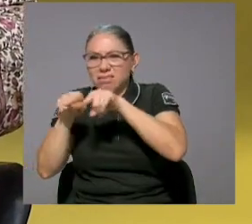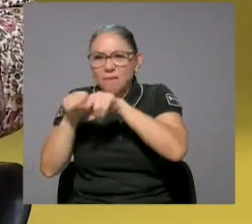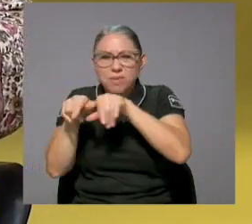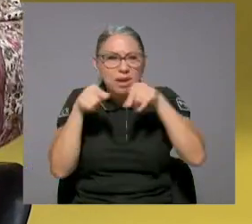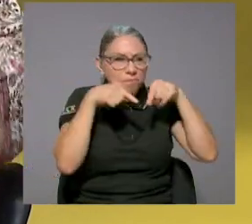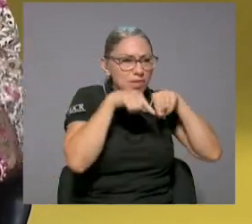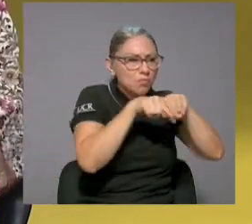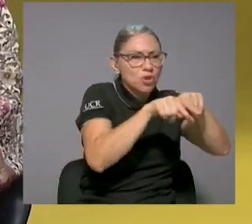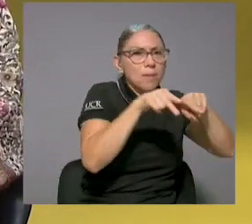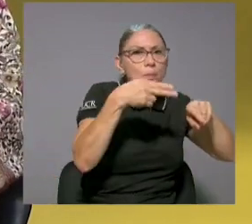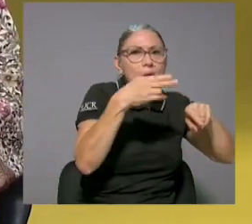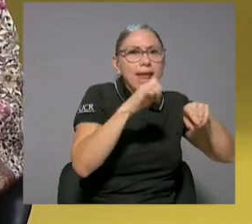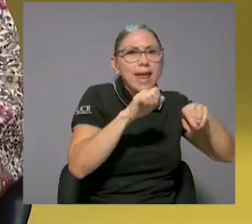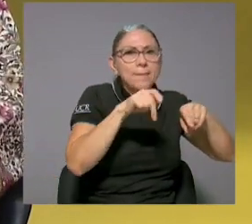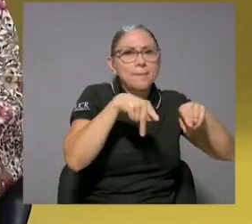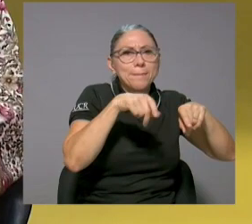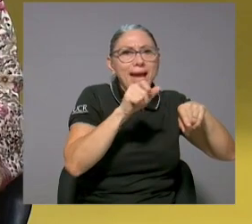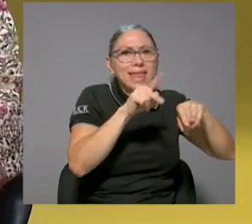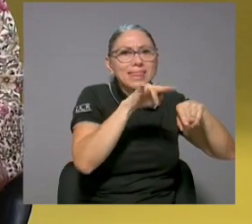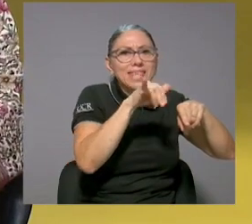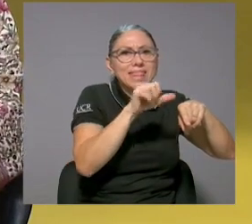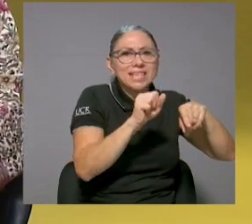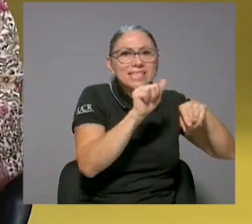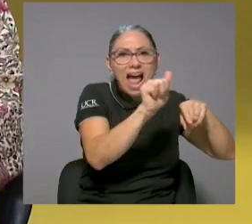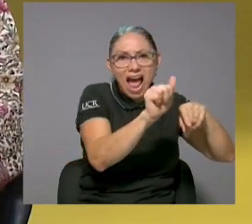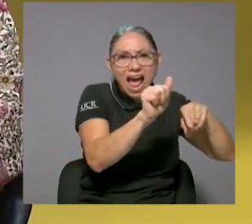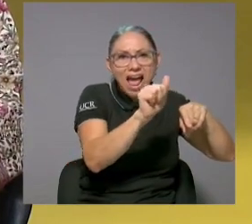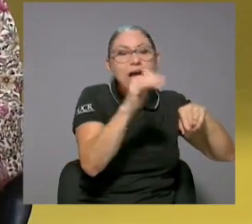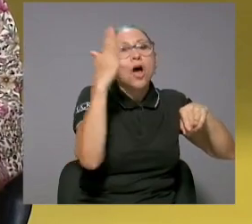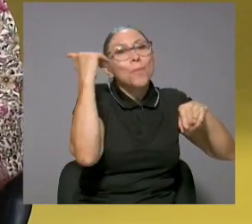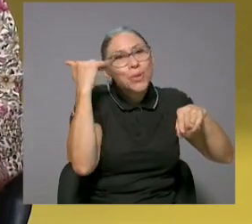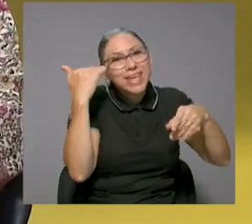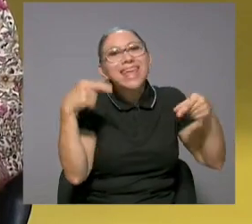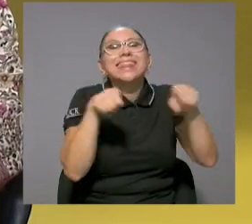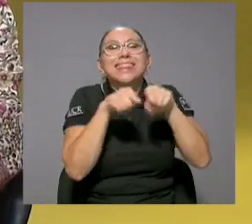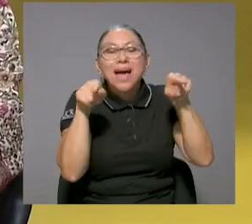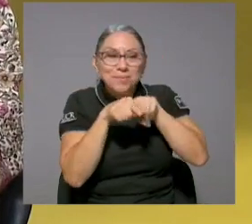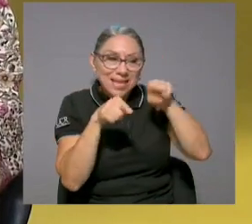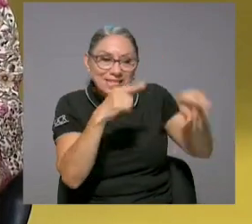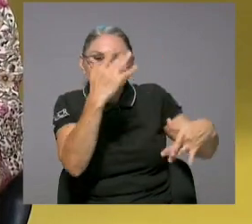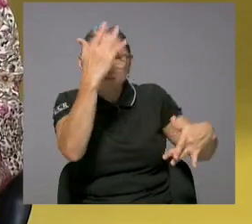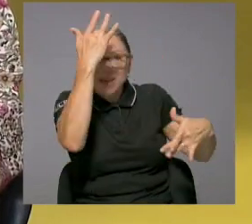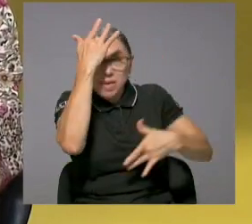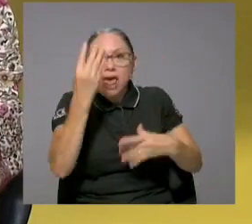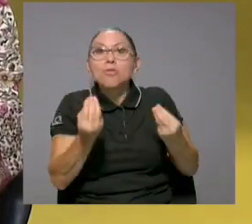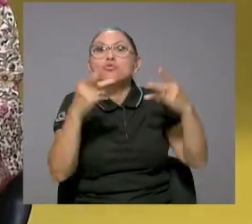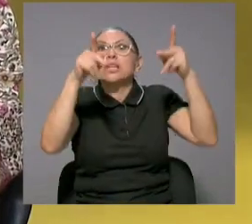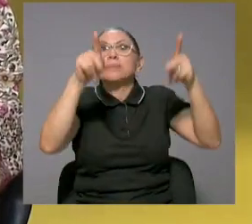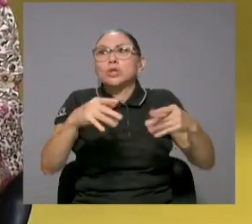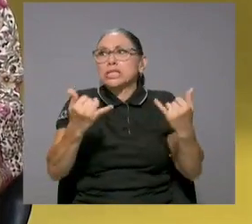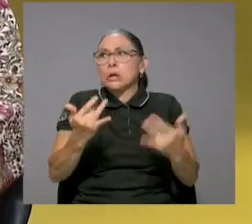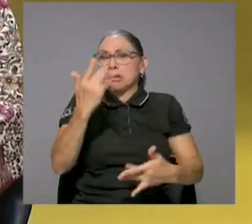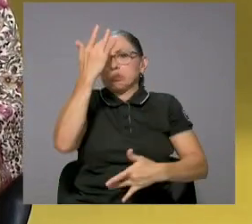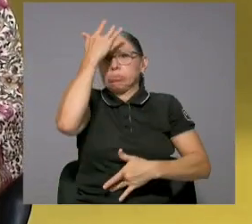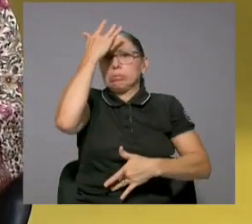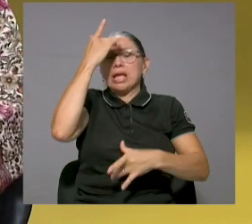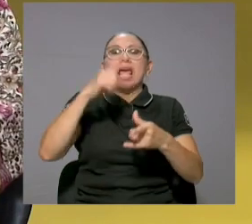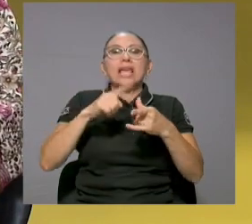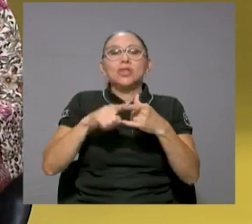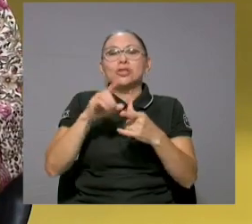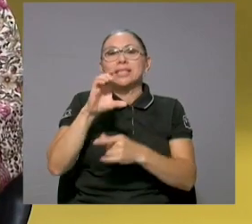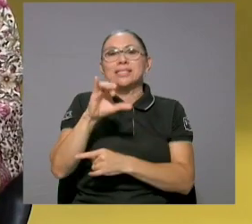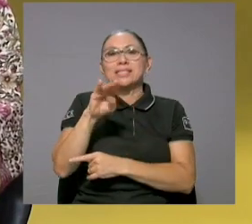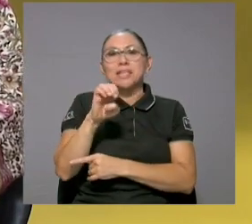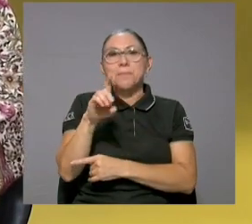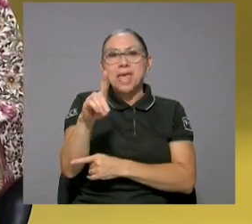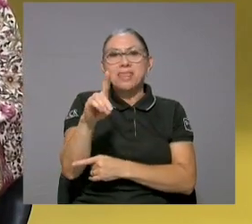porque precisamente la elevación de casos que se ha dado en el país también de esta enfermedad hace que el CIMED se haya centrado en los